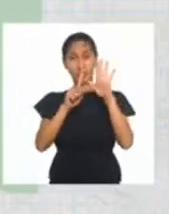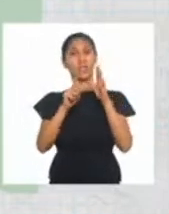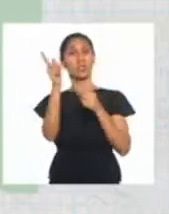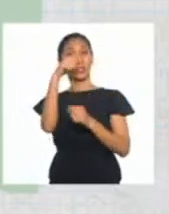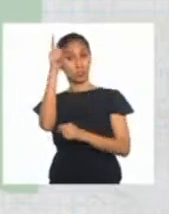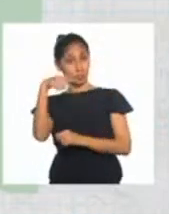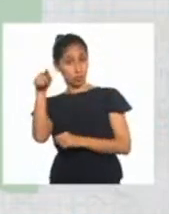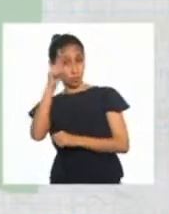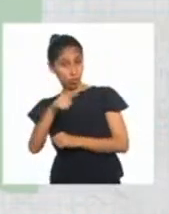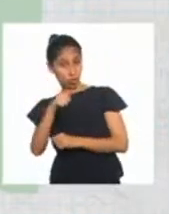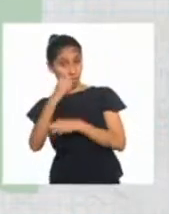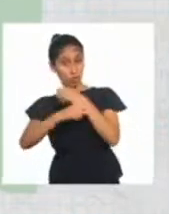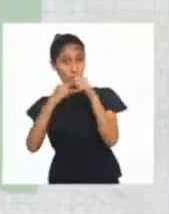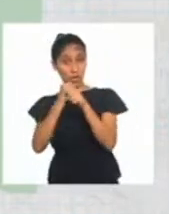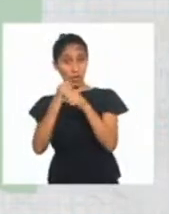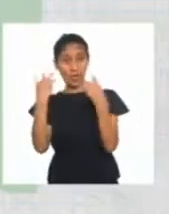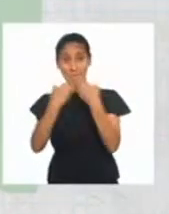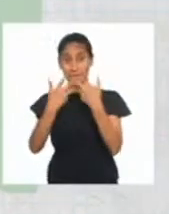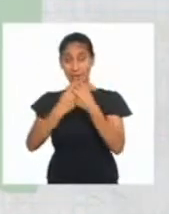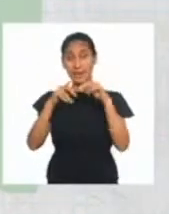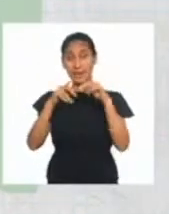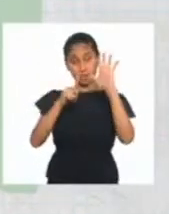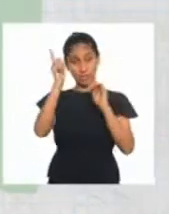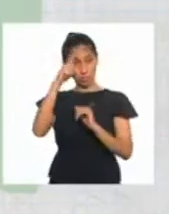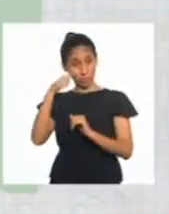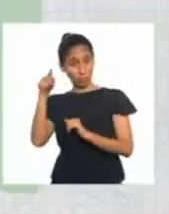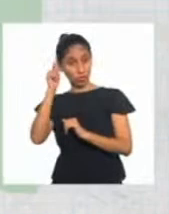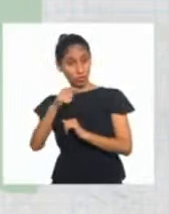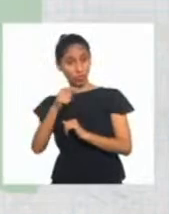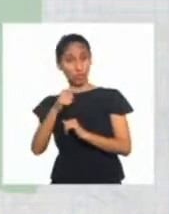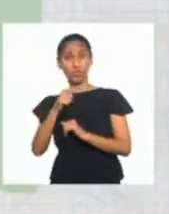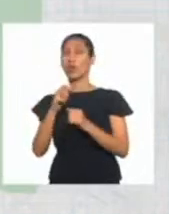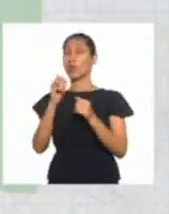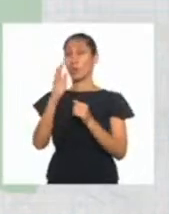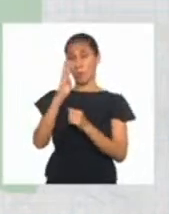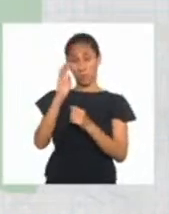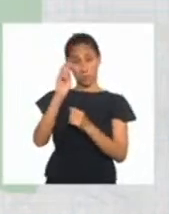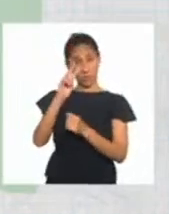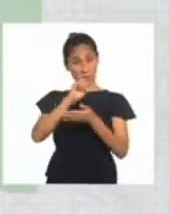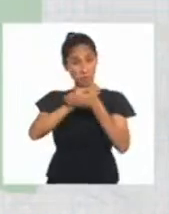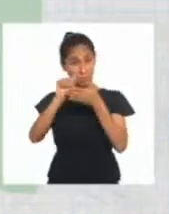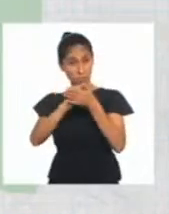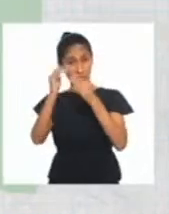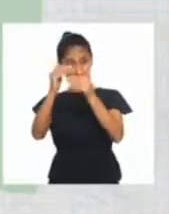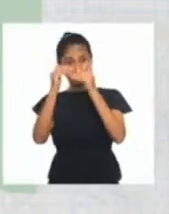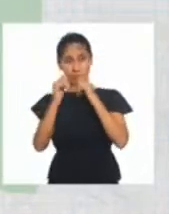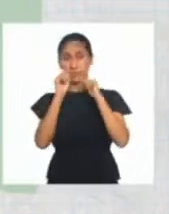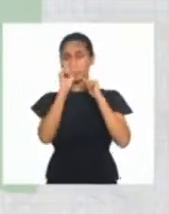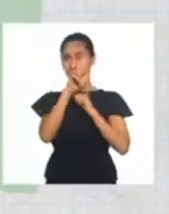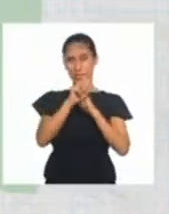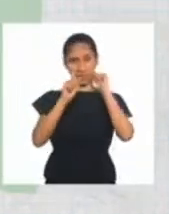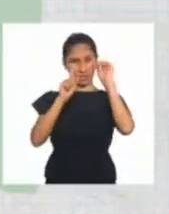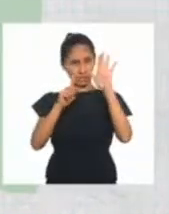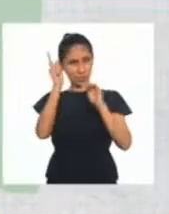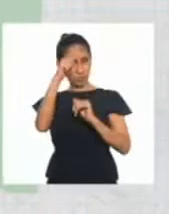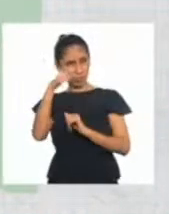es equivalente a 6% bimestral, es decir, 36% sobre 6 igual a